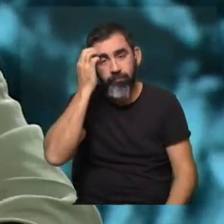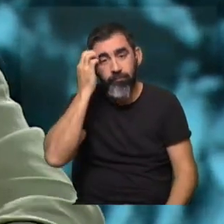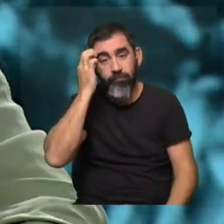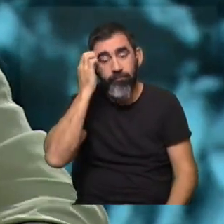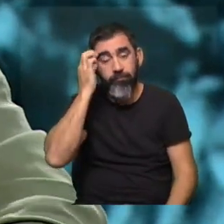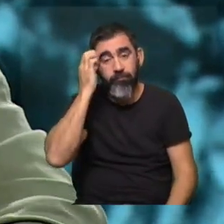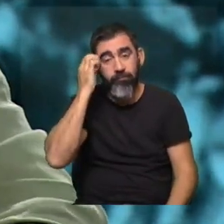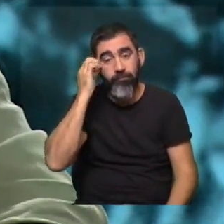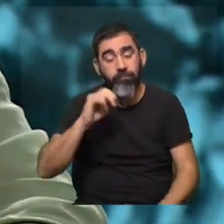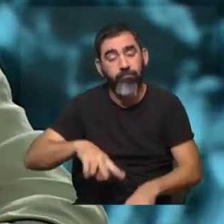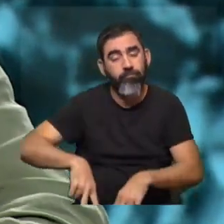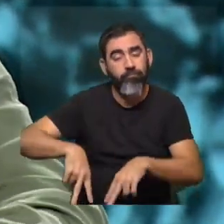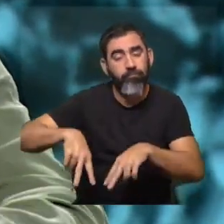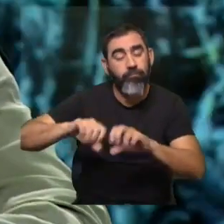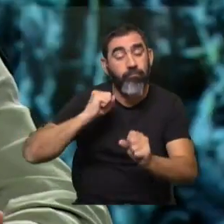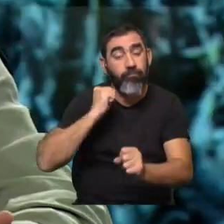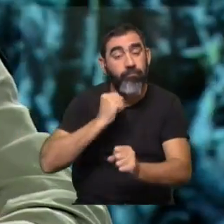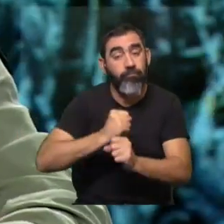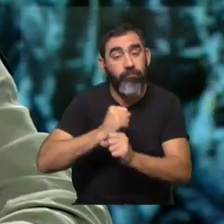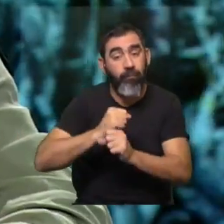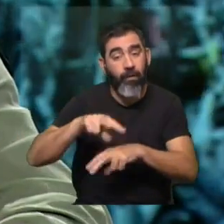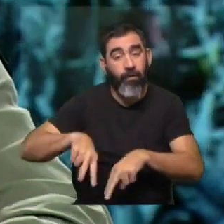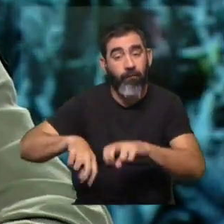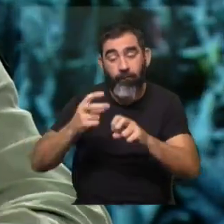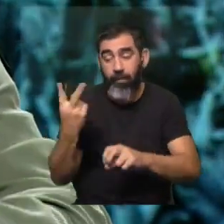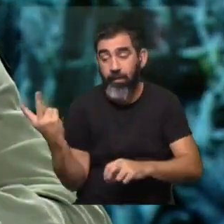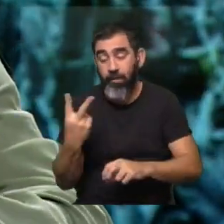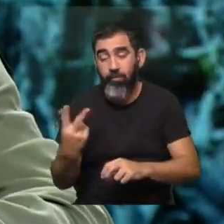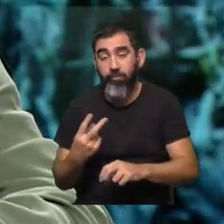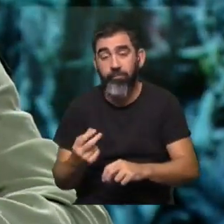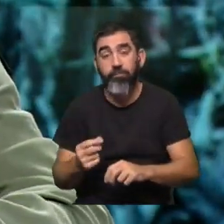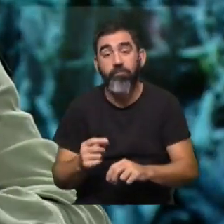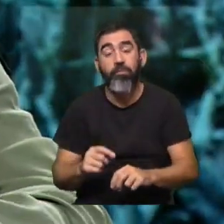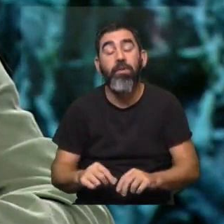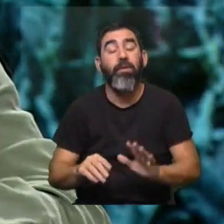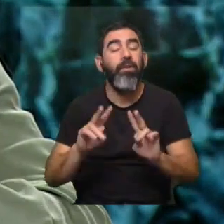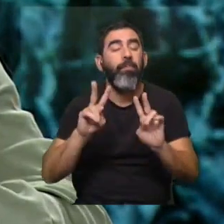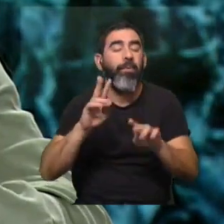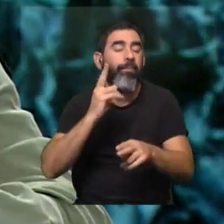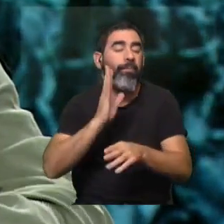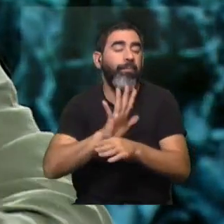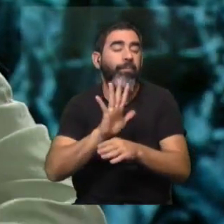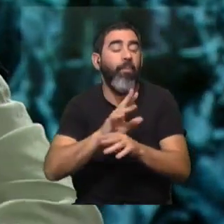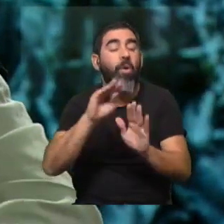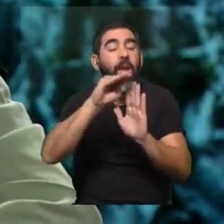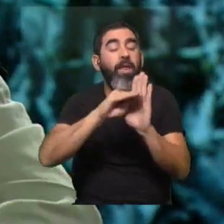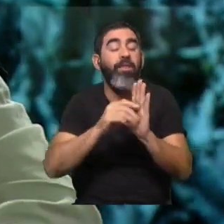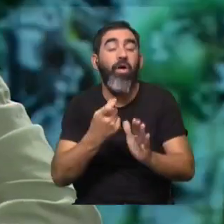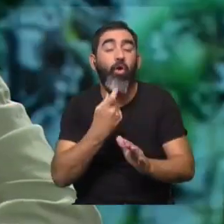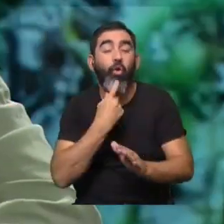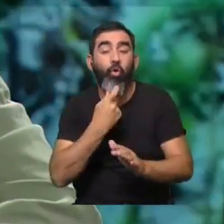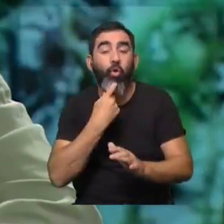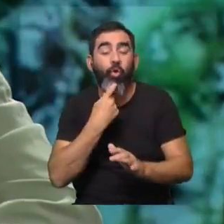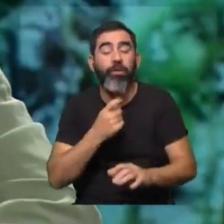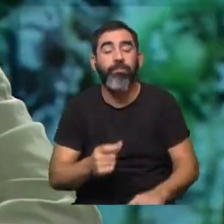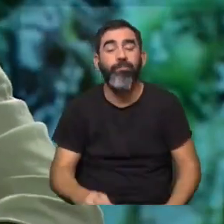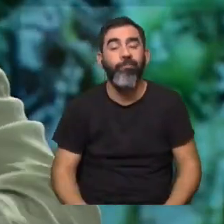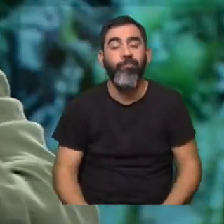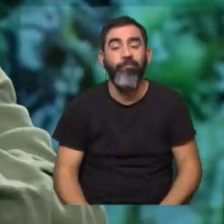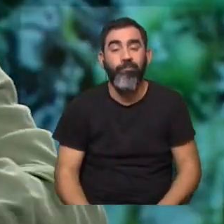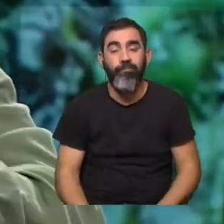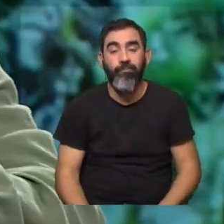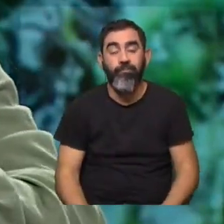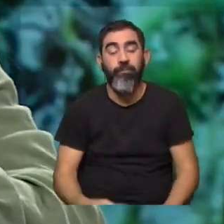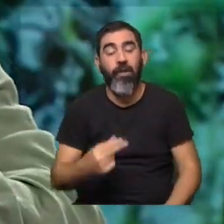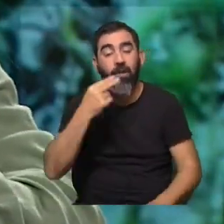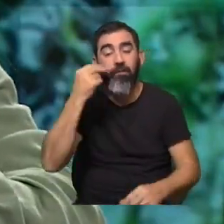Hemos analizado en varios trabajos que colaboramos las dos y después en lo que es la lista roja que se está armando ahora para las amenazas de los felinos. Los felinos